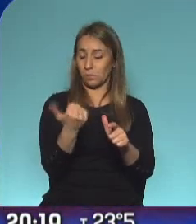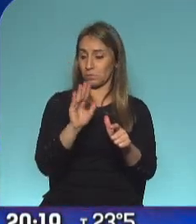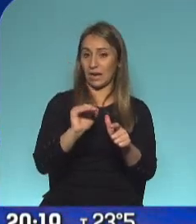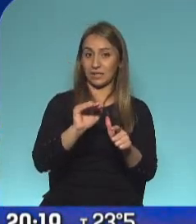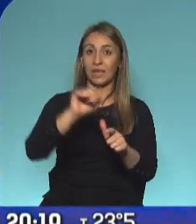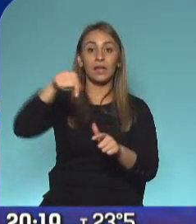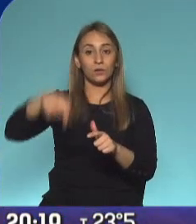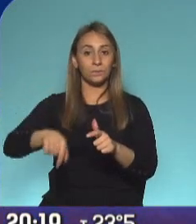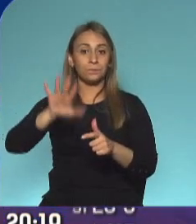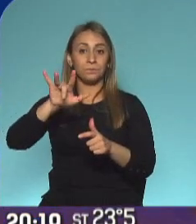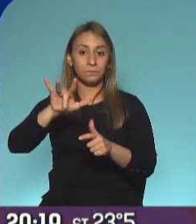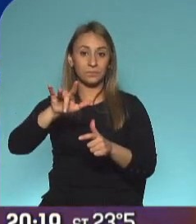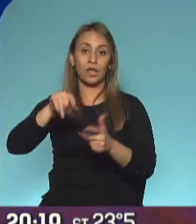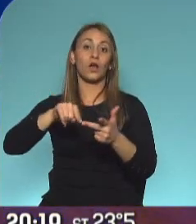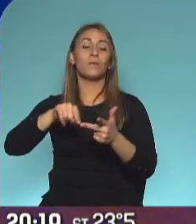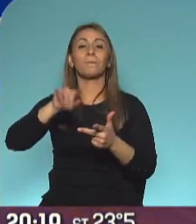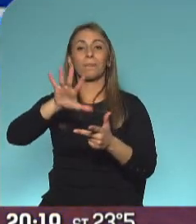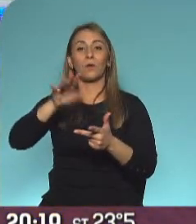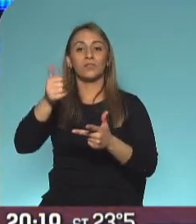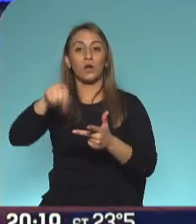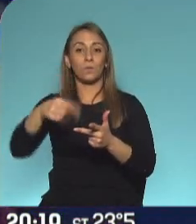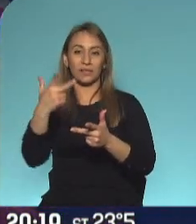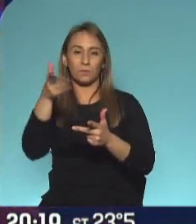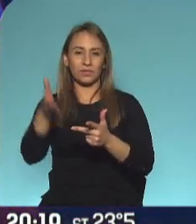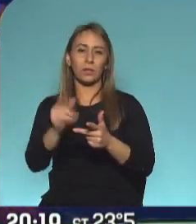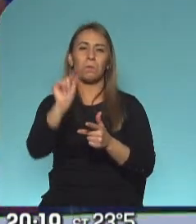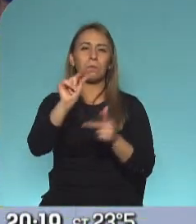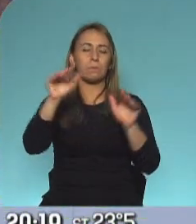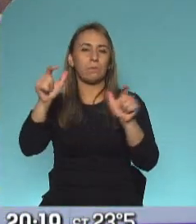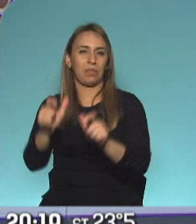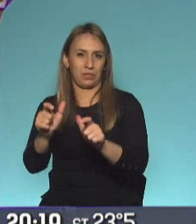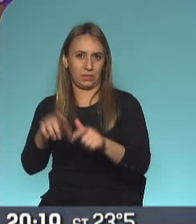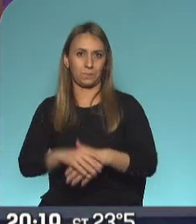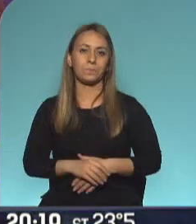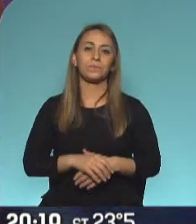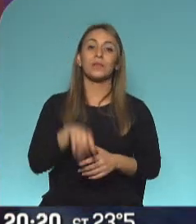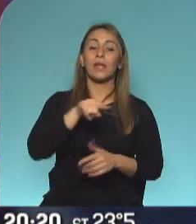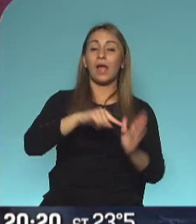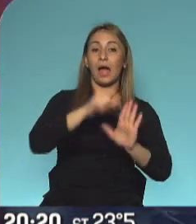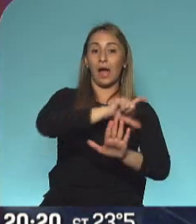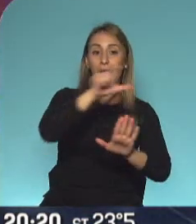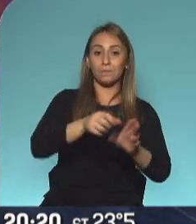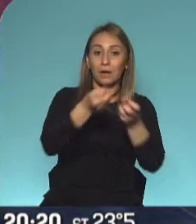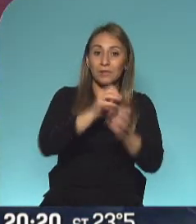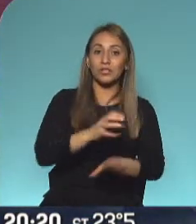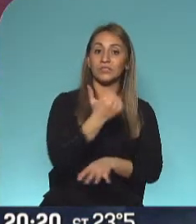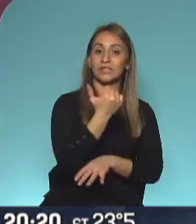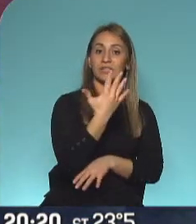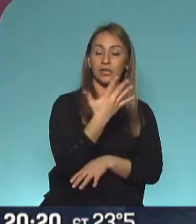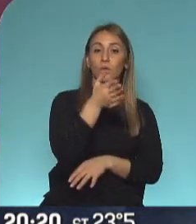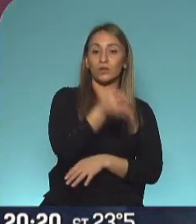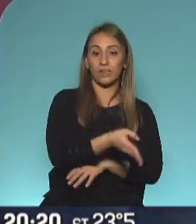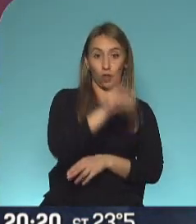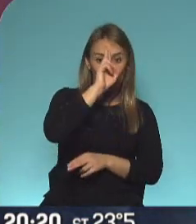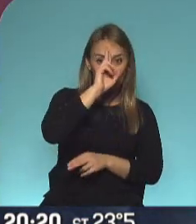y terminó en el 56,3%. Una pequeña baja al día de hoy. En AMBA arrancamos el lunes con 65% de ocupación de las